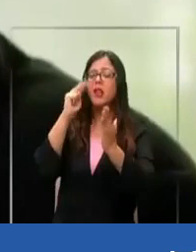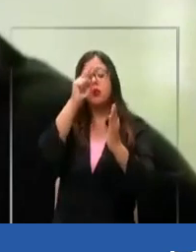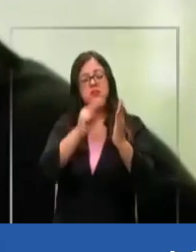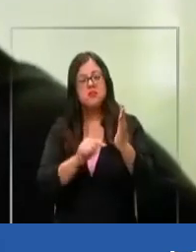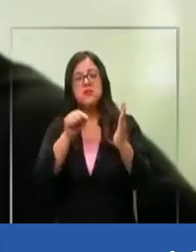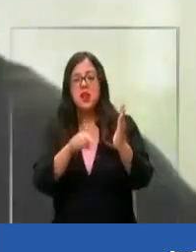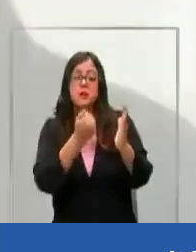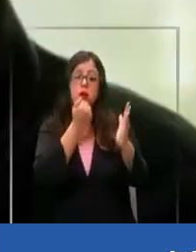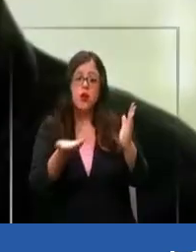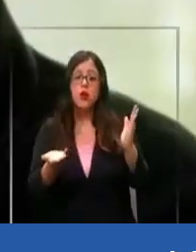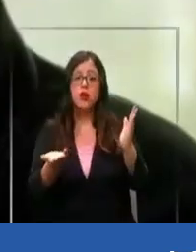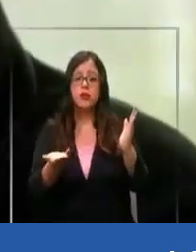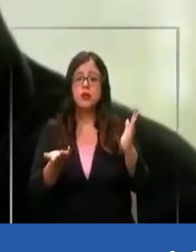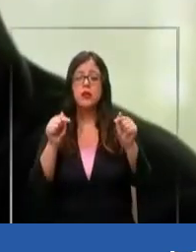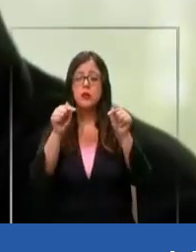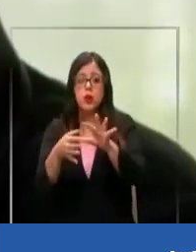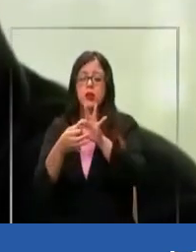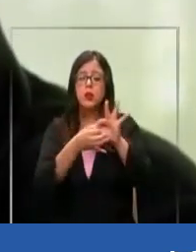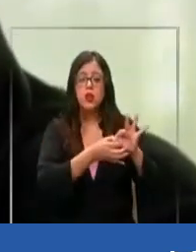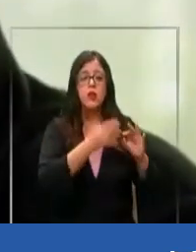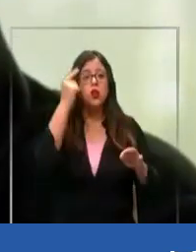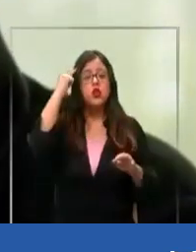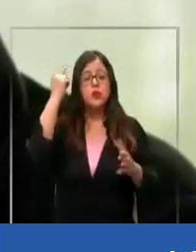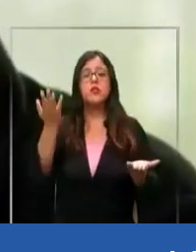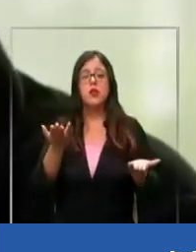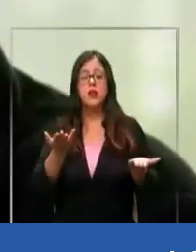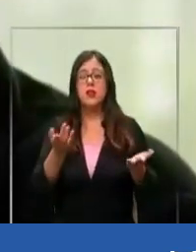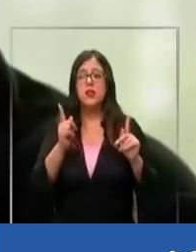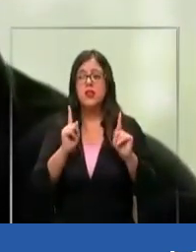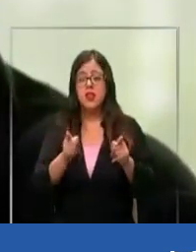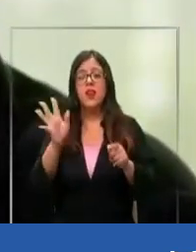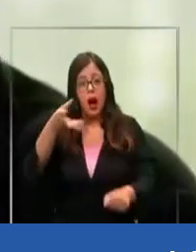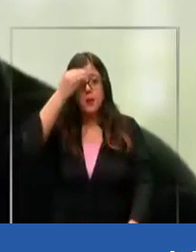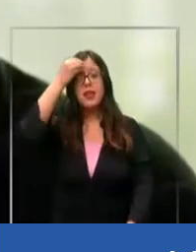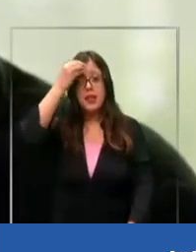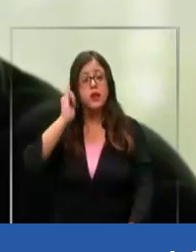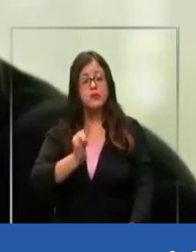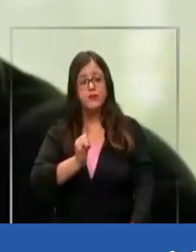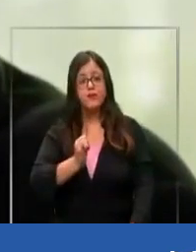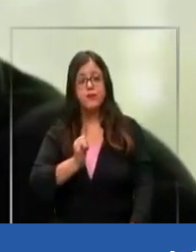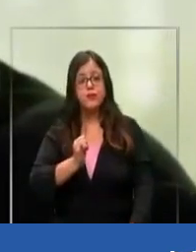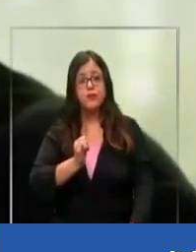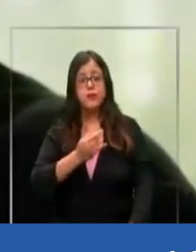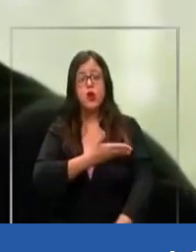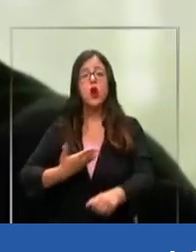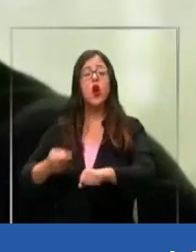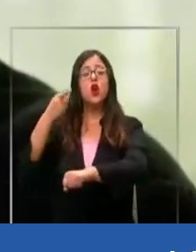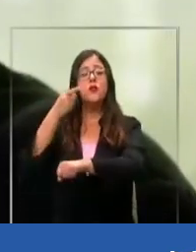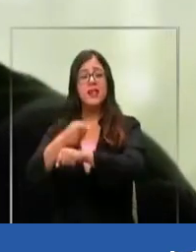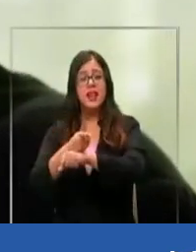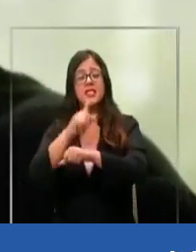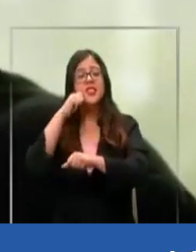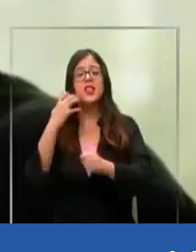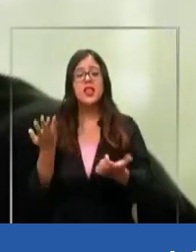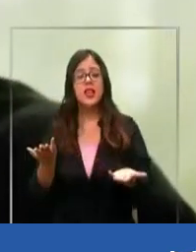cometido errores. Dicho esto, creo claro que hay que sacar las lecciones. Gobernar